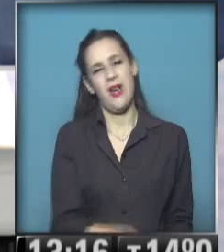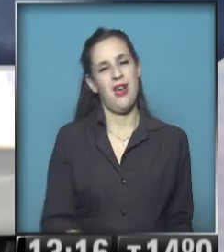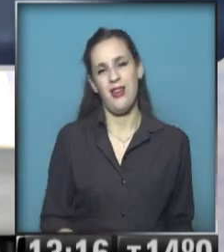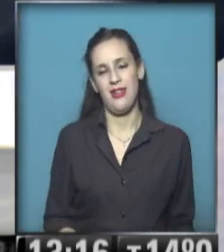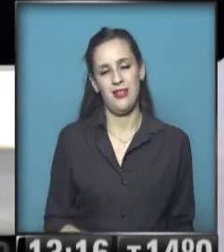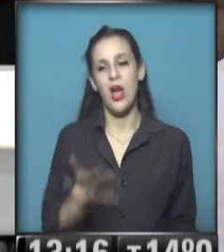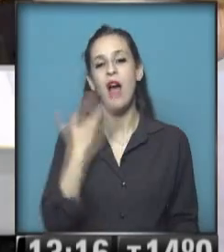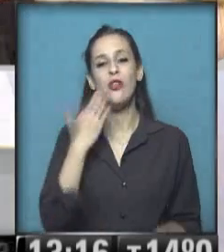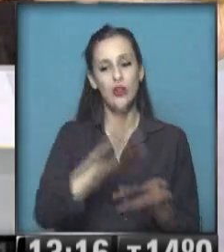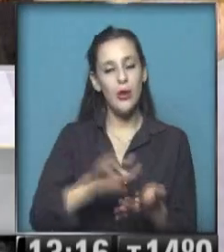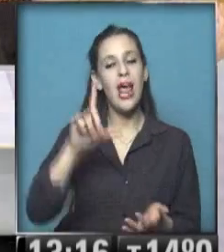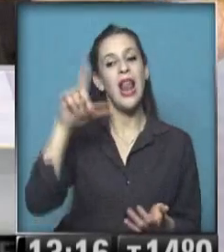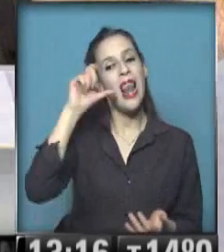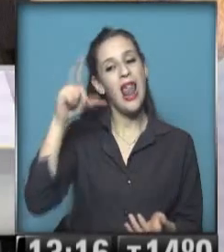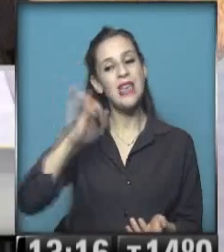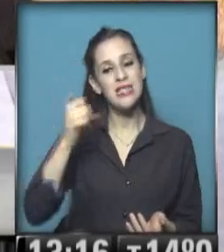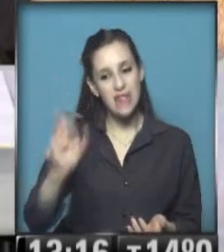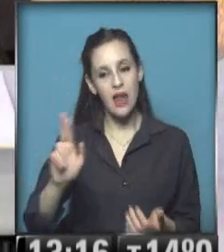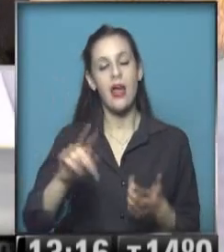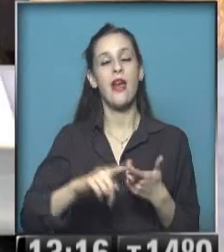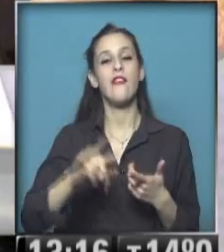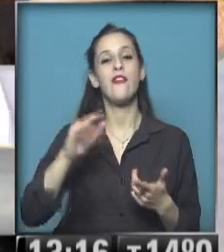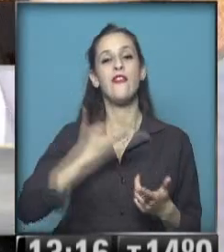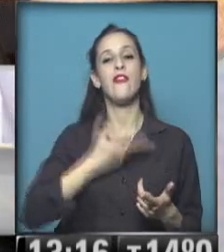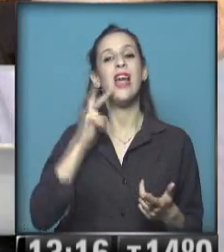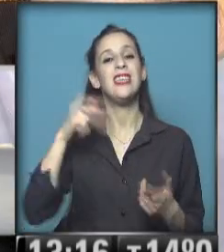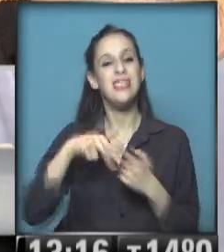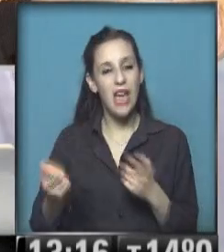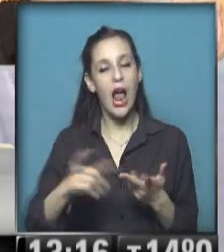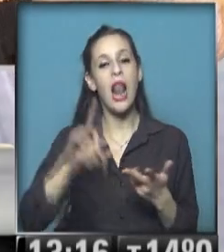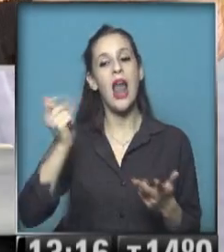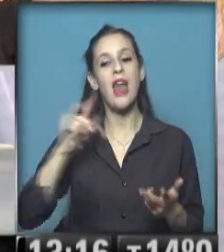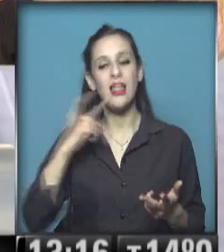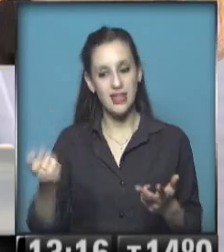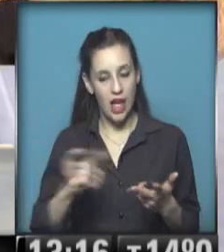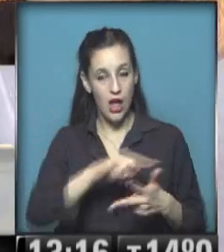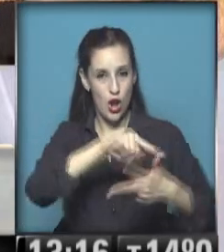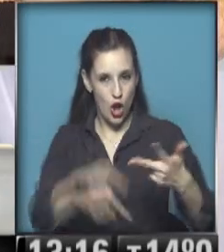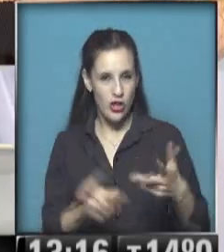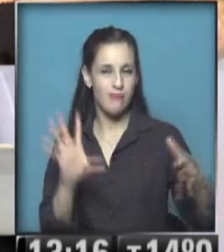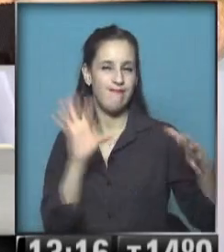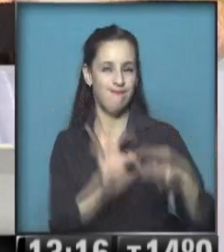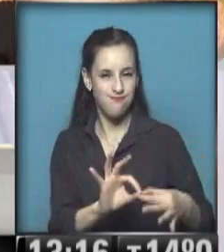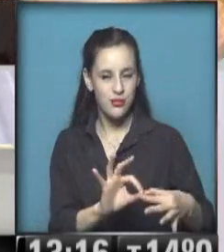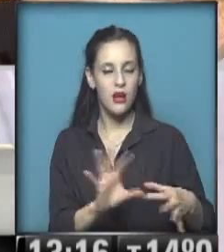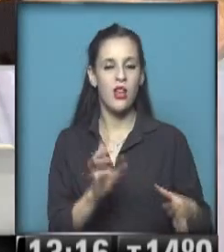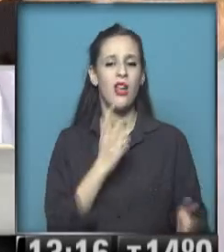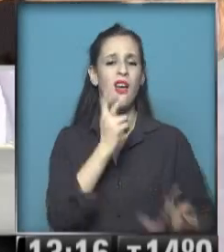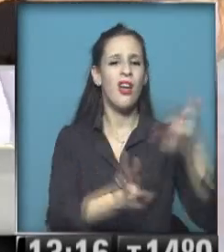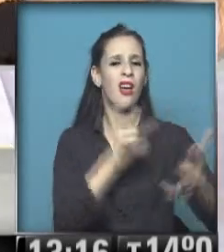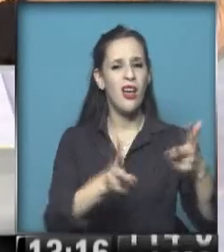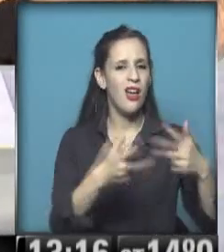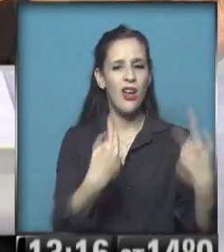Láscar, Farini y Lanata ahora. Digo, decirle a gente que diga cosas que van por encima de la realidad o que